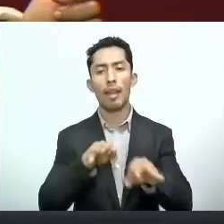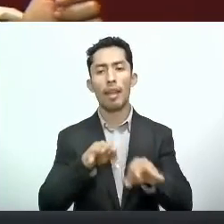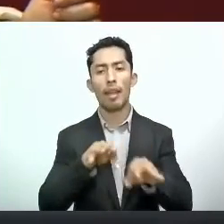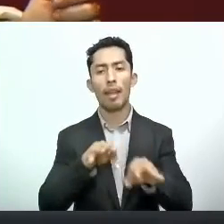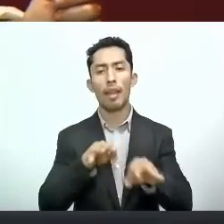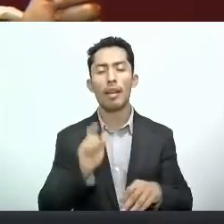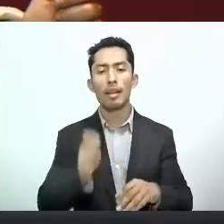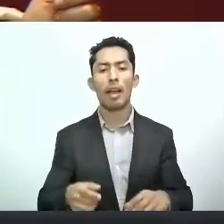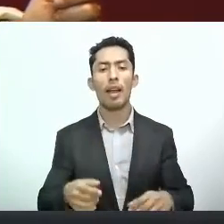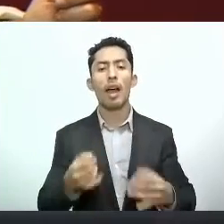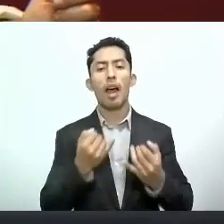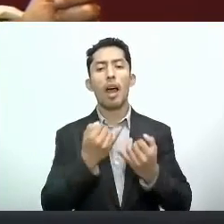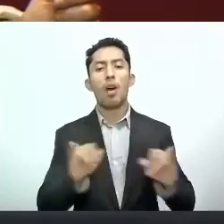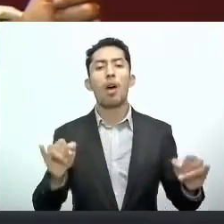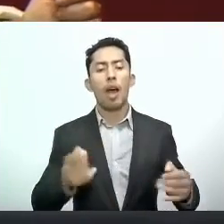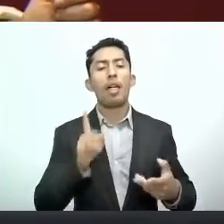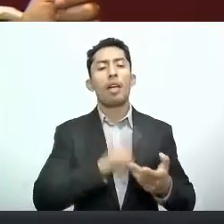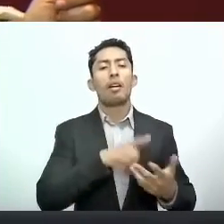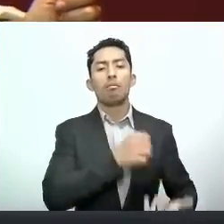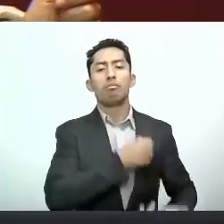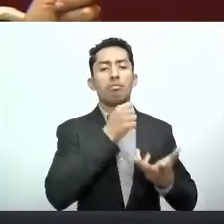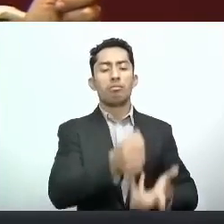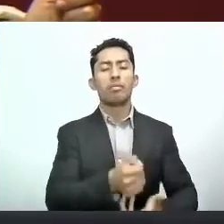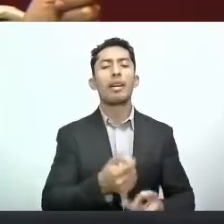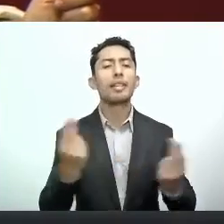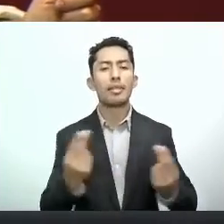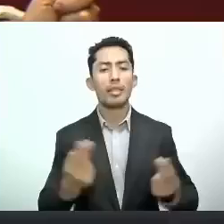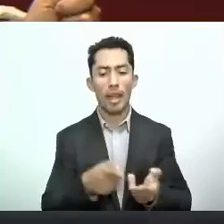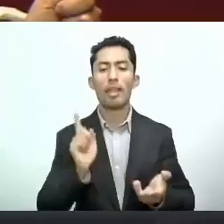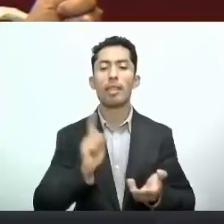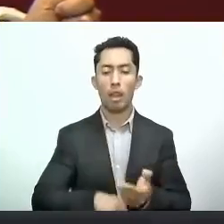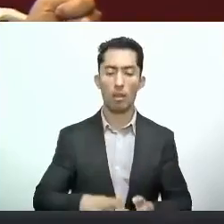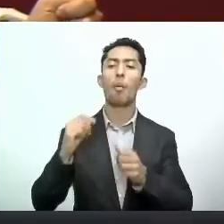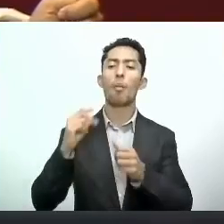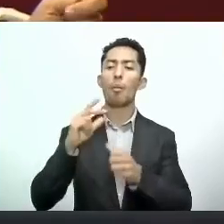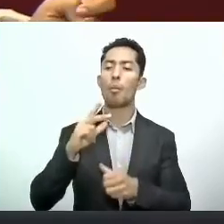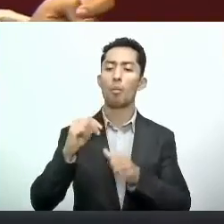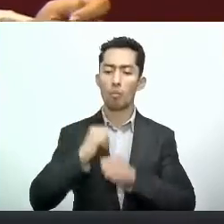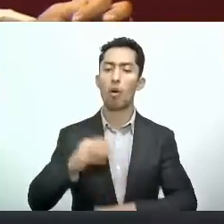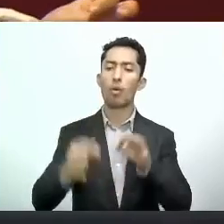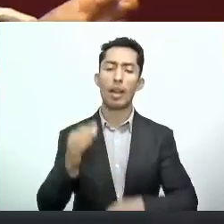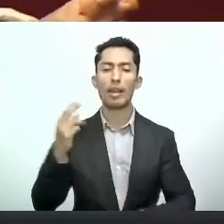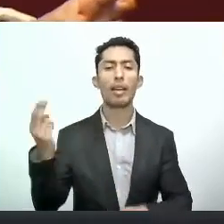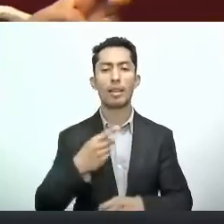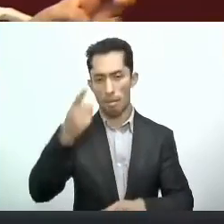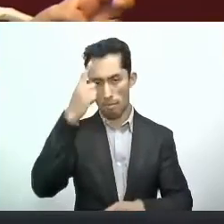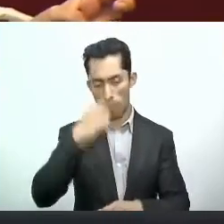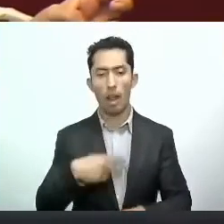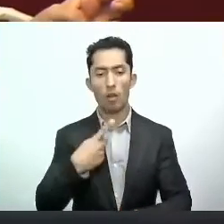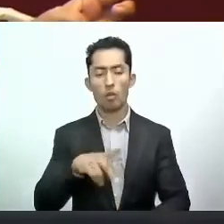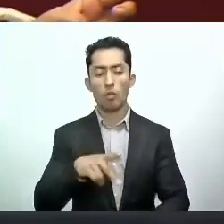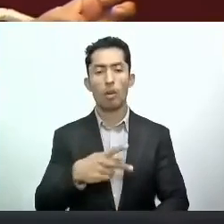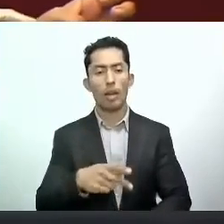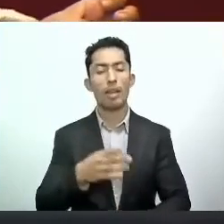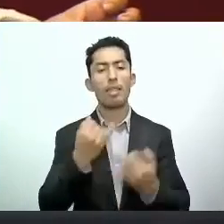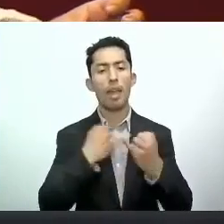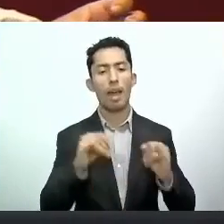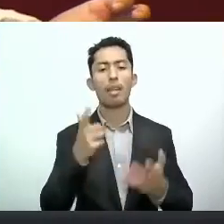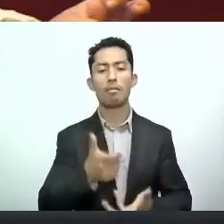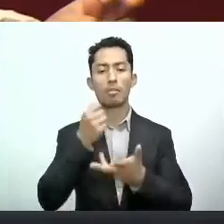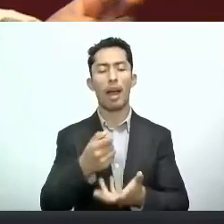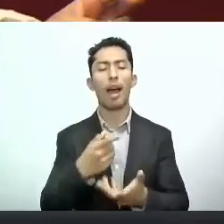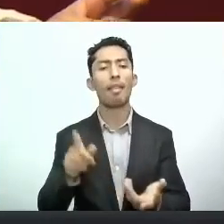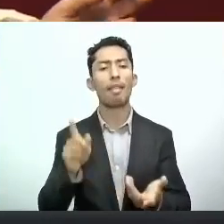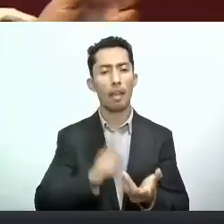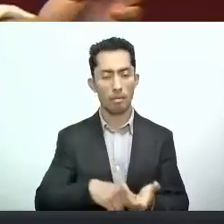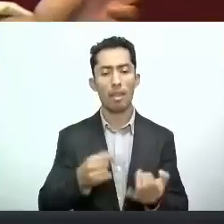autonomía presupuestaria. ¿Qué necesitan los poderes judiciales para garantizar esta autonomía presupuestaria que pasa también por la